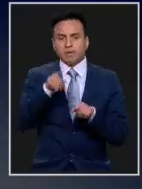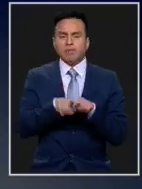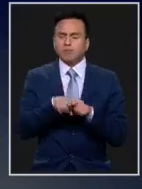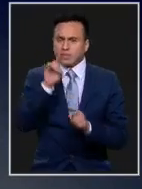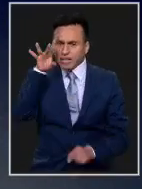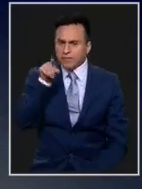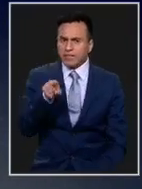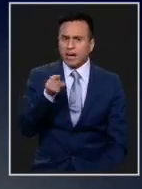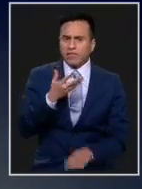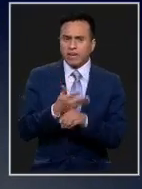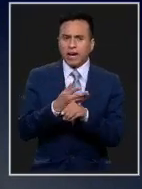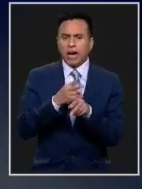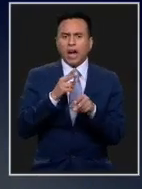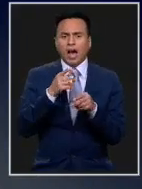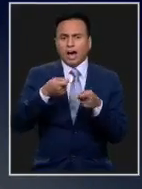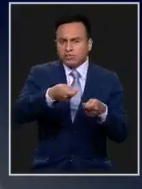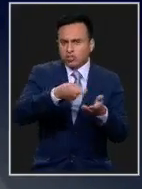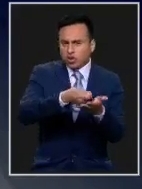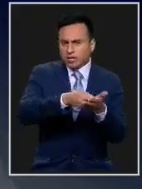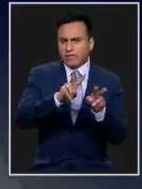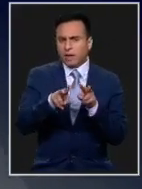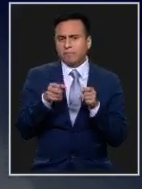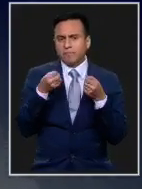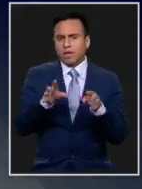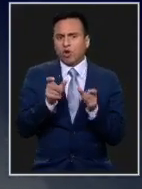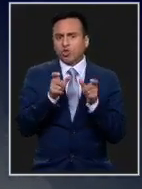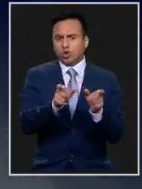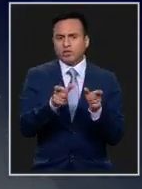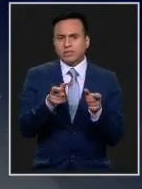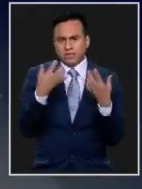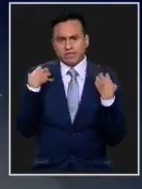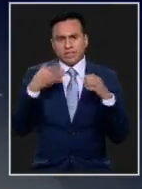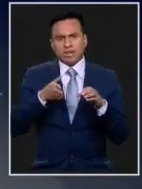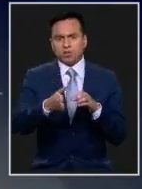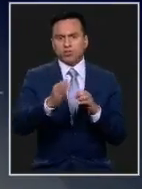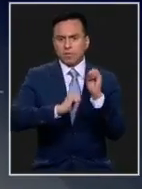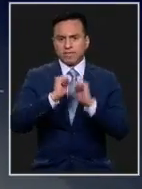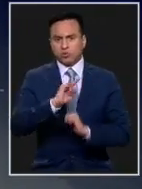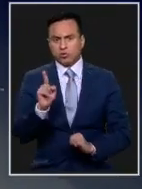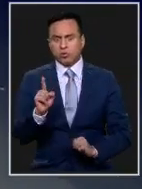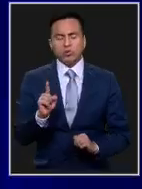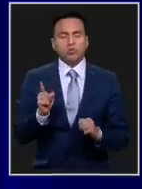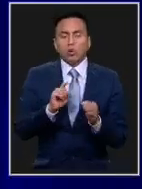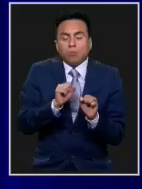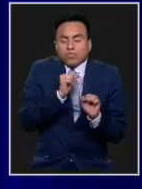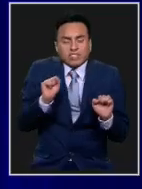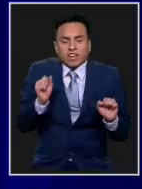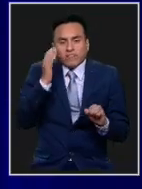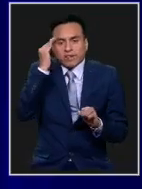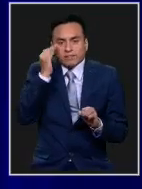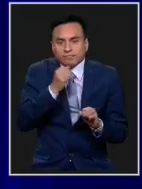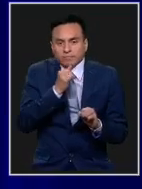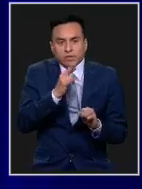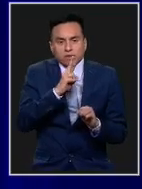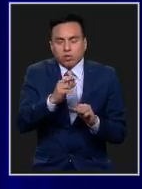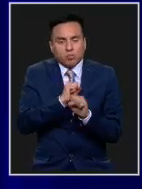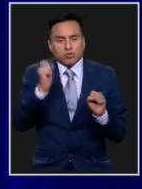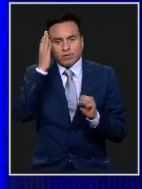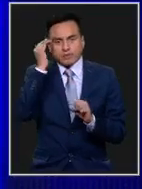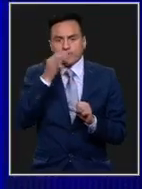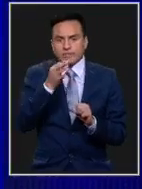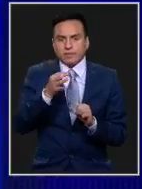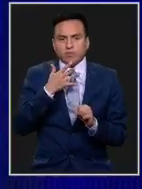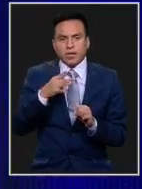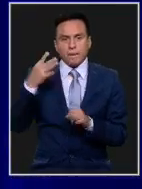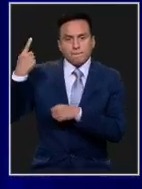que existían esas acciones después del 2009 pierde el control dece que seguían a cargo de de su empresa o no no no podía saberlo J no podía saberlo porque